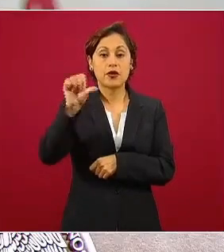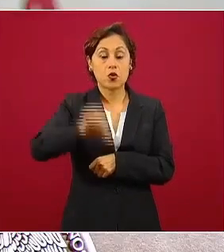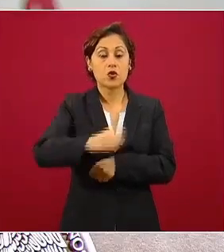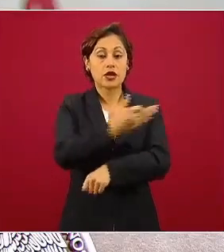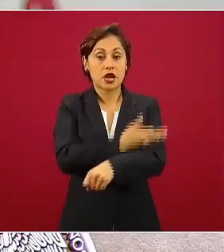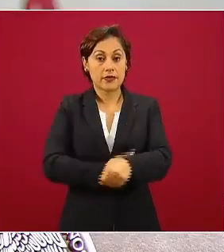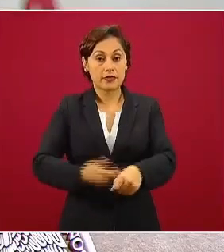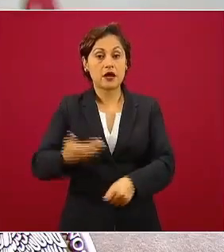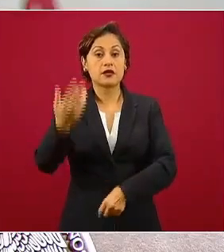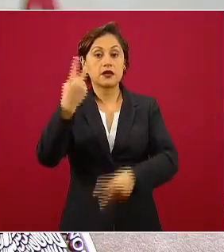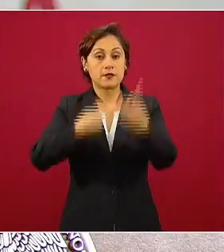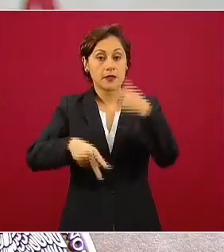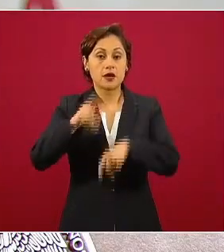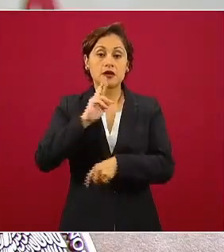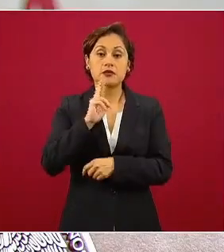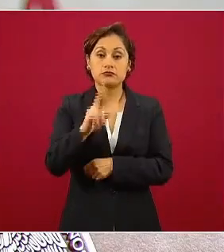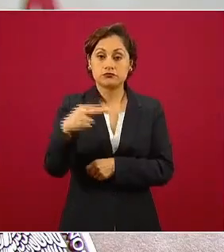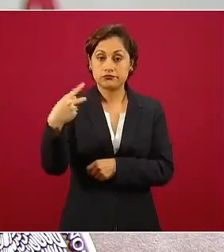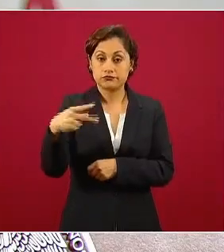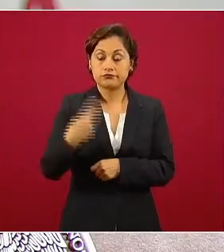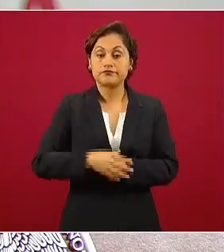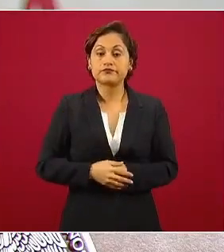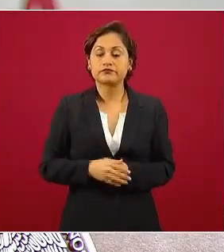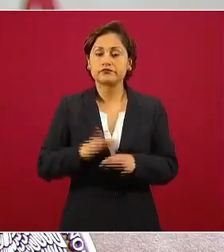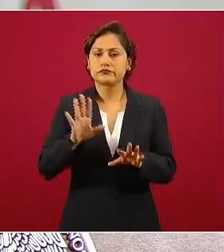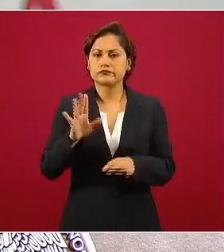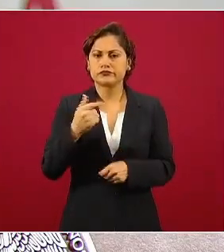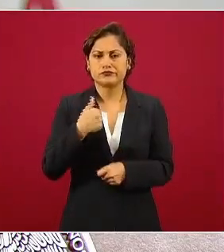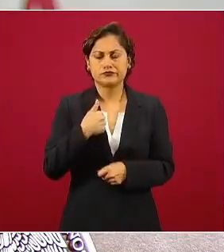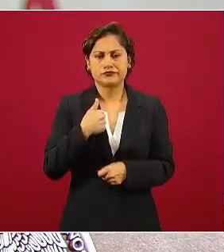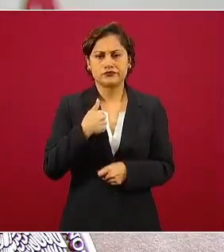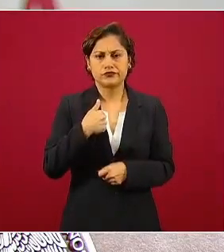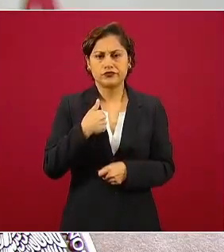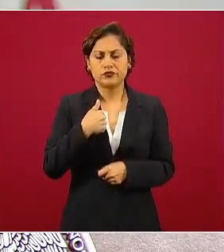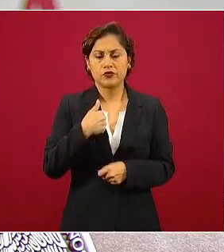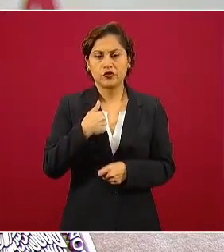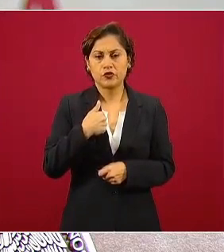lo que considero y se ha